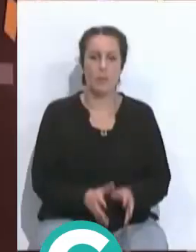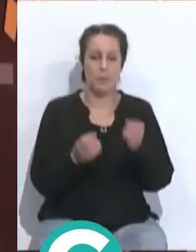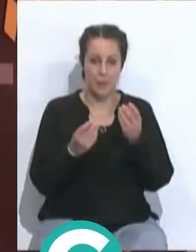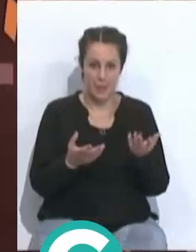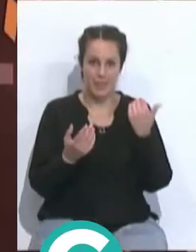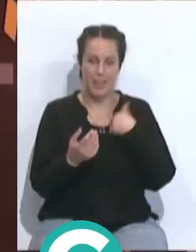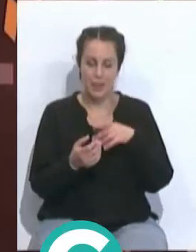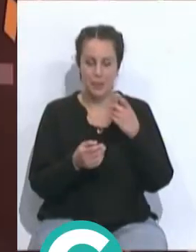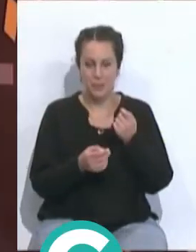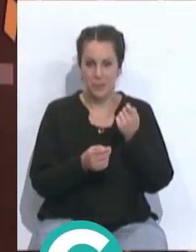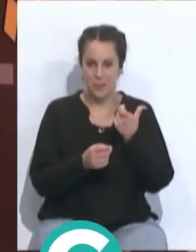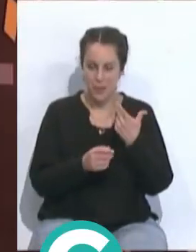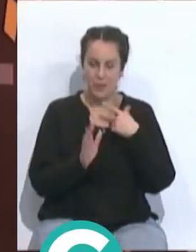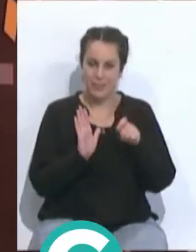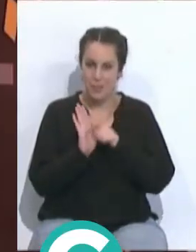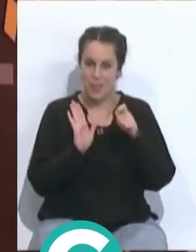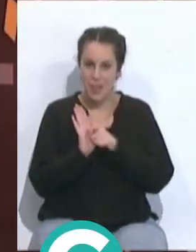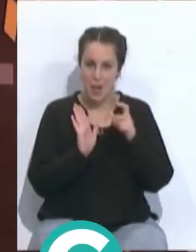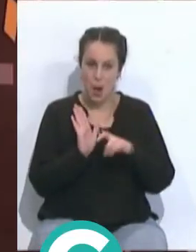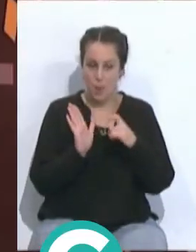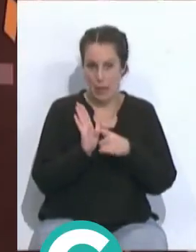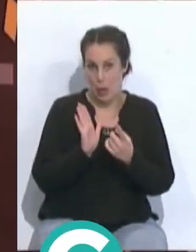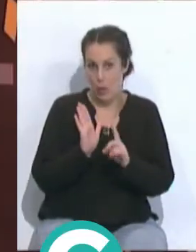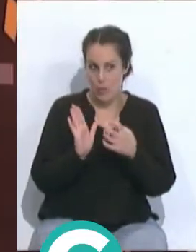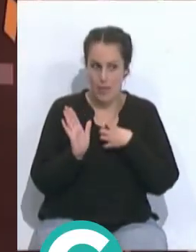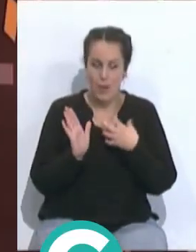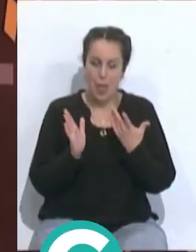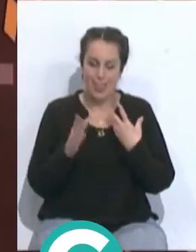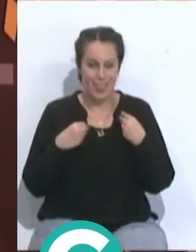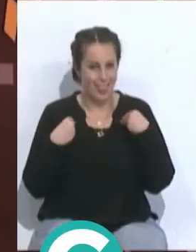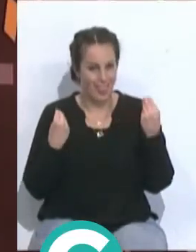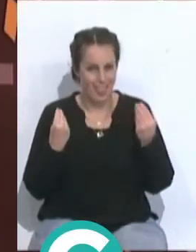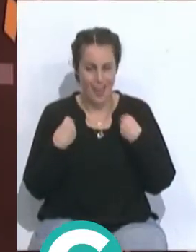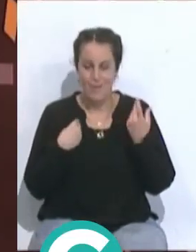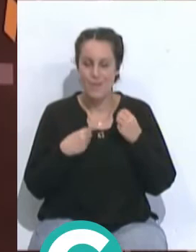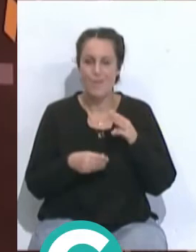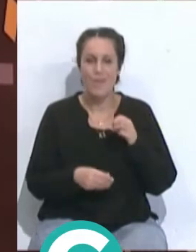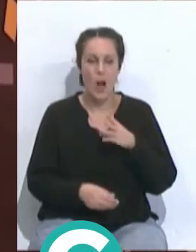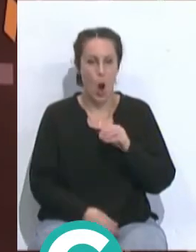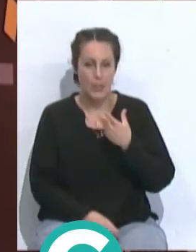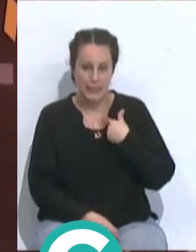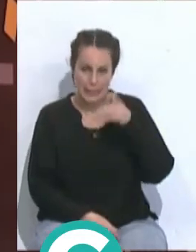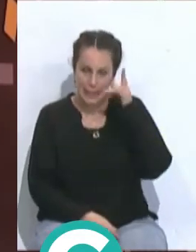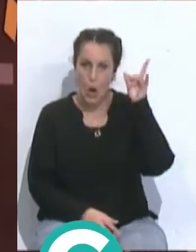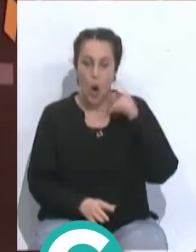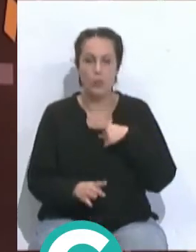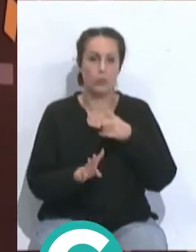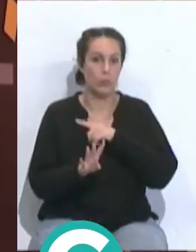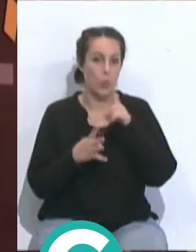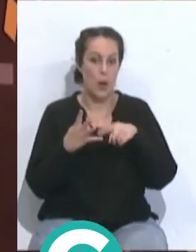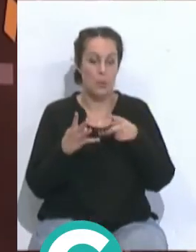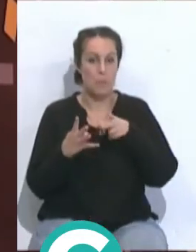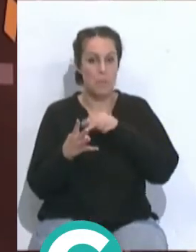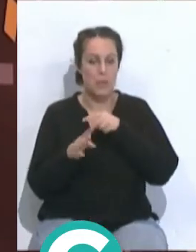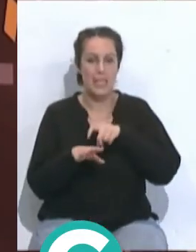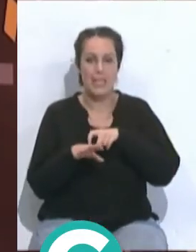Bueno, pues una pincelada, ¿no? El romancero al completo, pero como ven, divertidísimo este Paco el Satánico, cuarto premio en